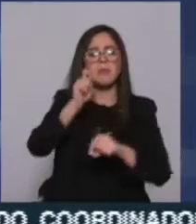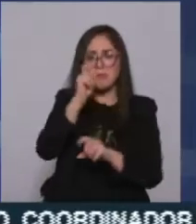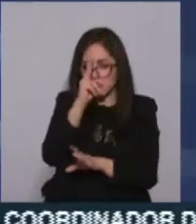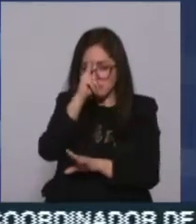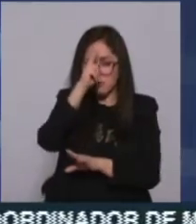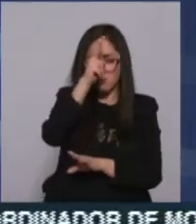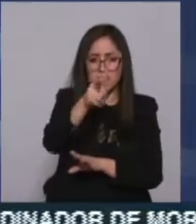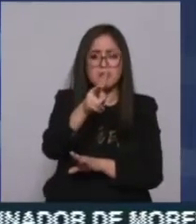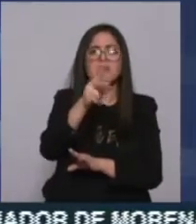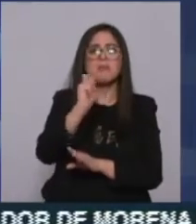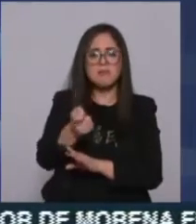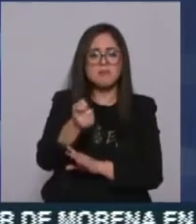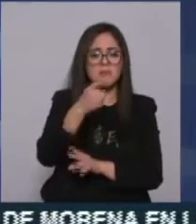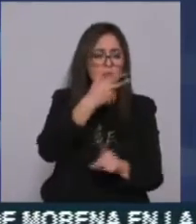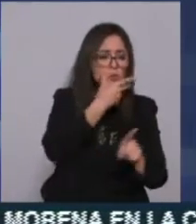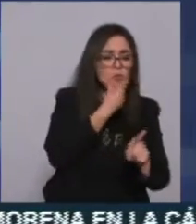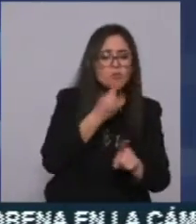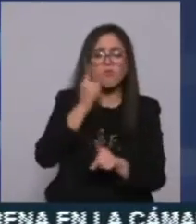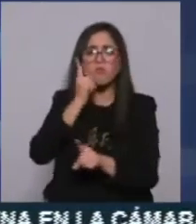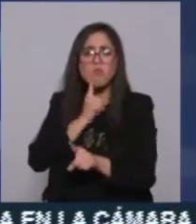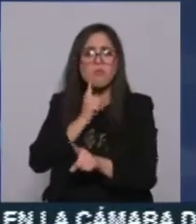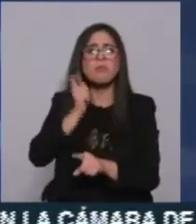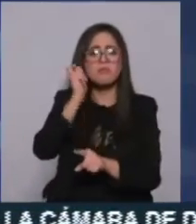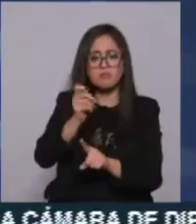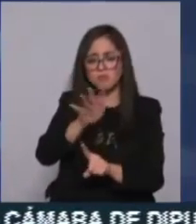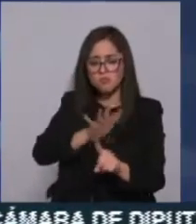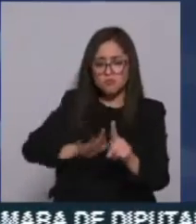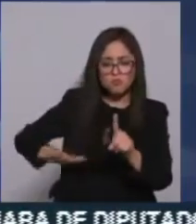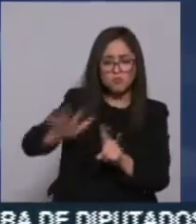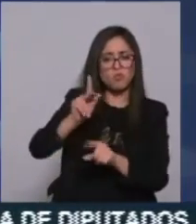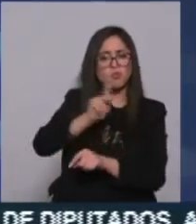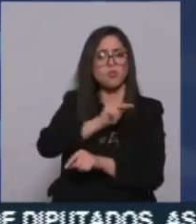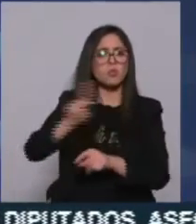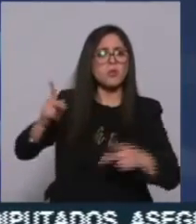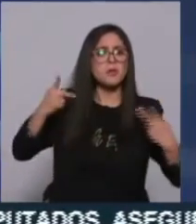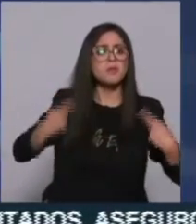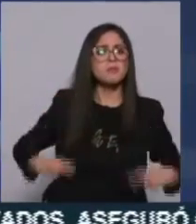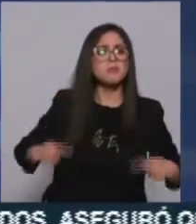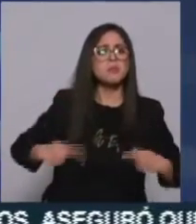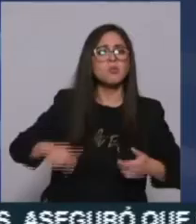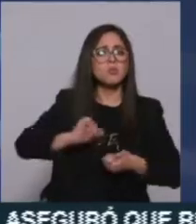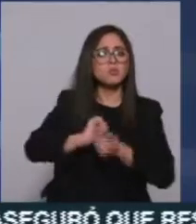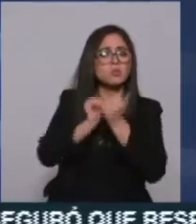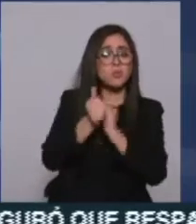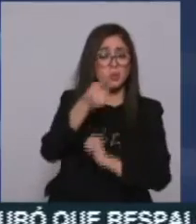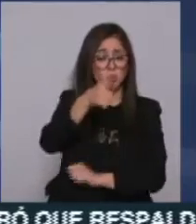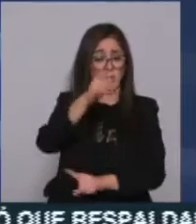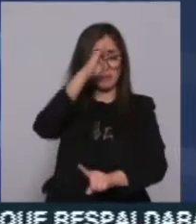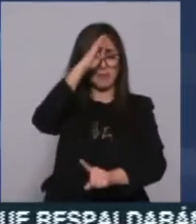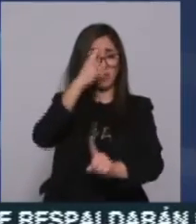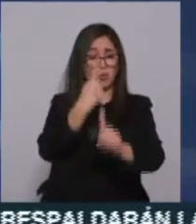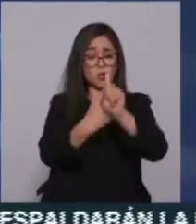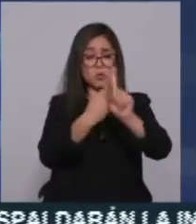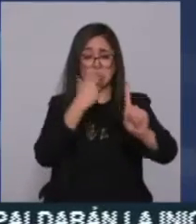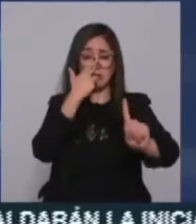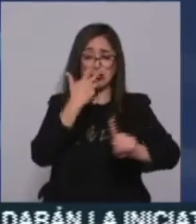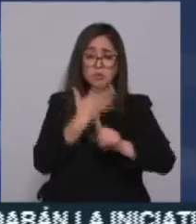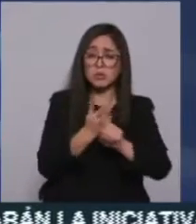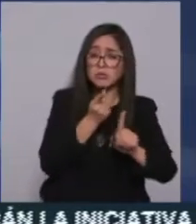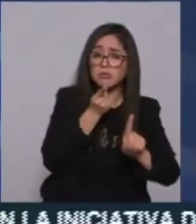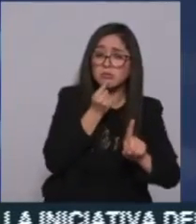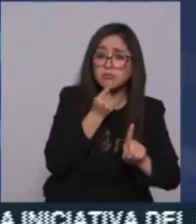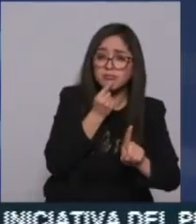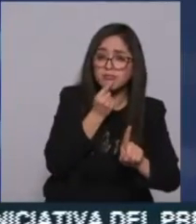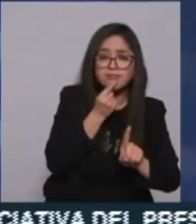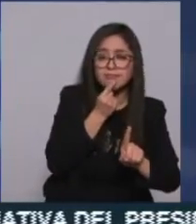es muy importante y esto nos involucra a los ciudadanos. Tú lo mencionabas, no es un asunto de policías, es un asunto